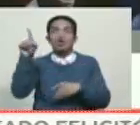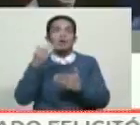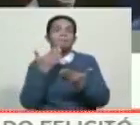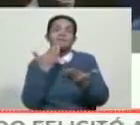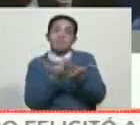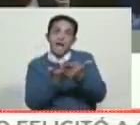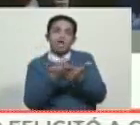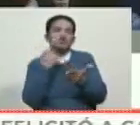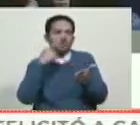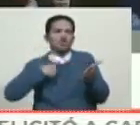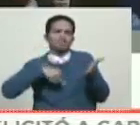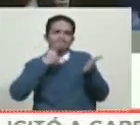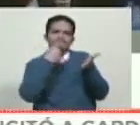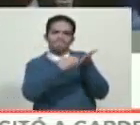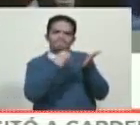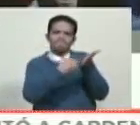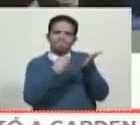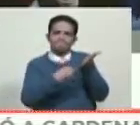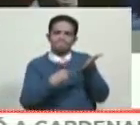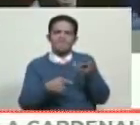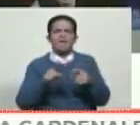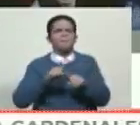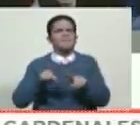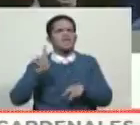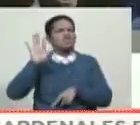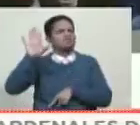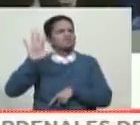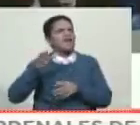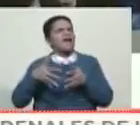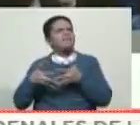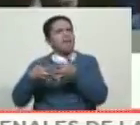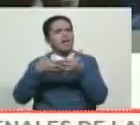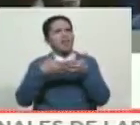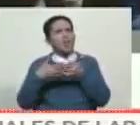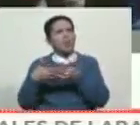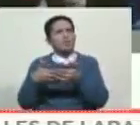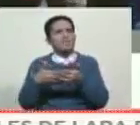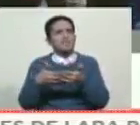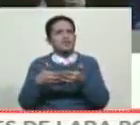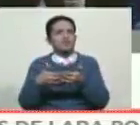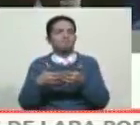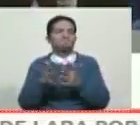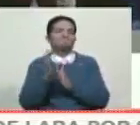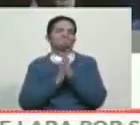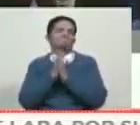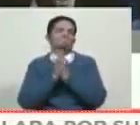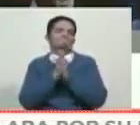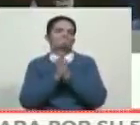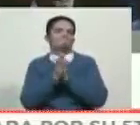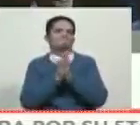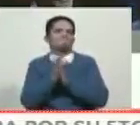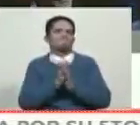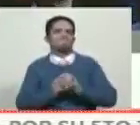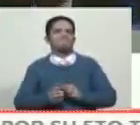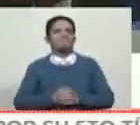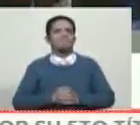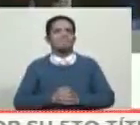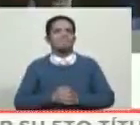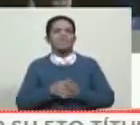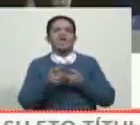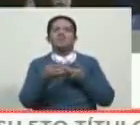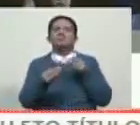cumplido a cabalidad. Pero el imperialismo utilizó uno de sus mecanismos. En este caso, el